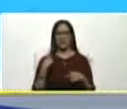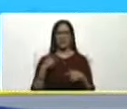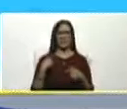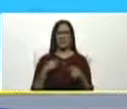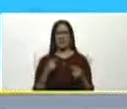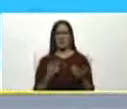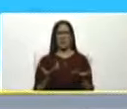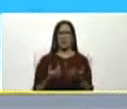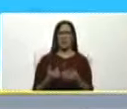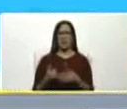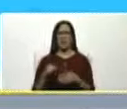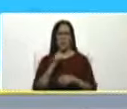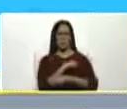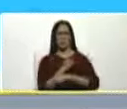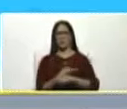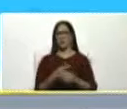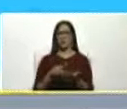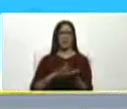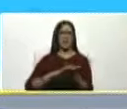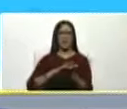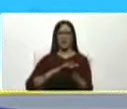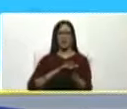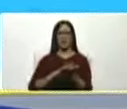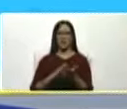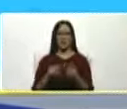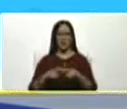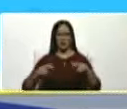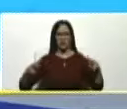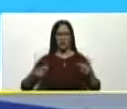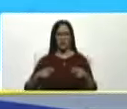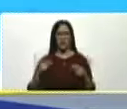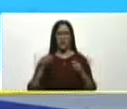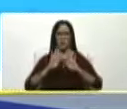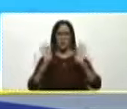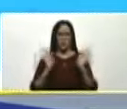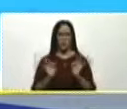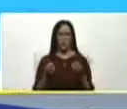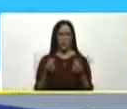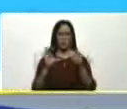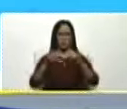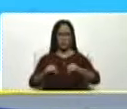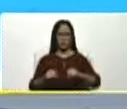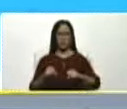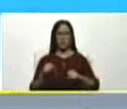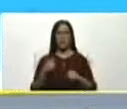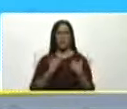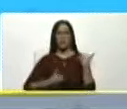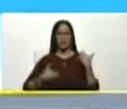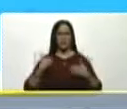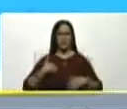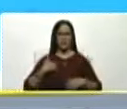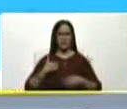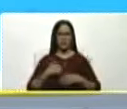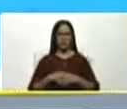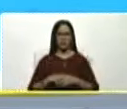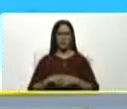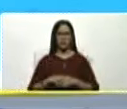venció la inflación. El modelo neoliberal salvaje de Milei en Argentina.